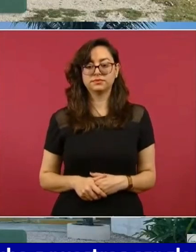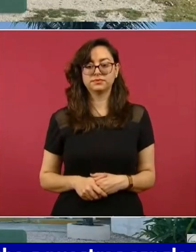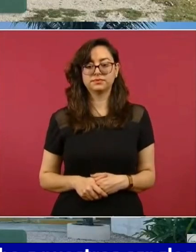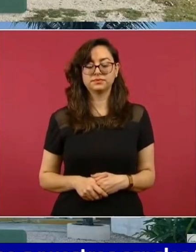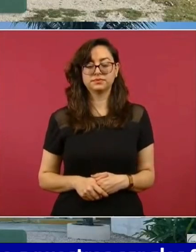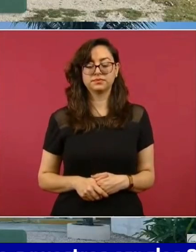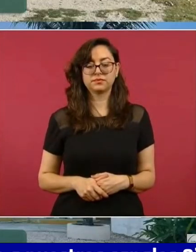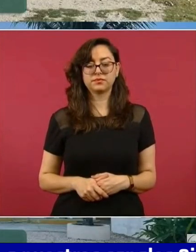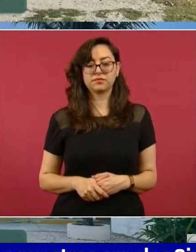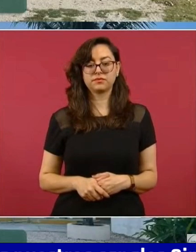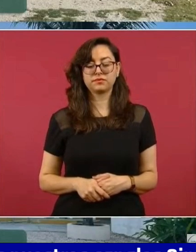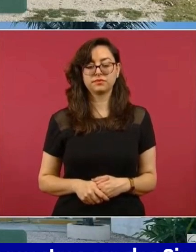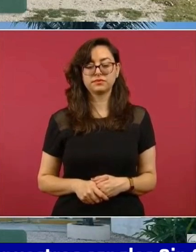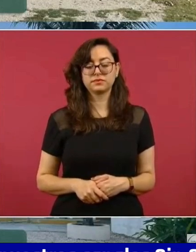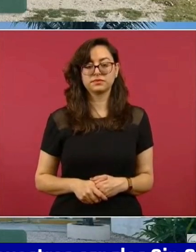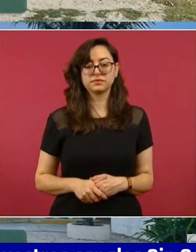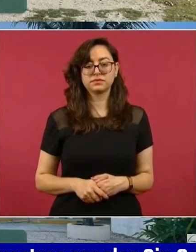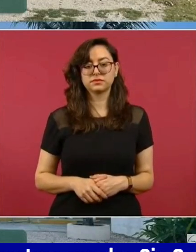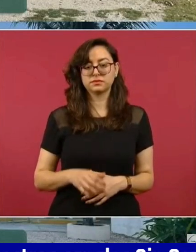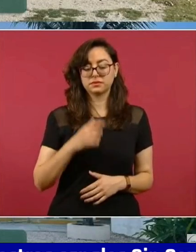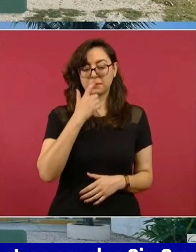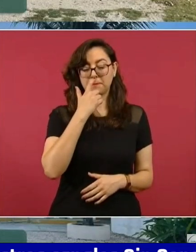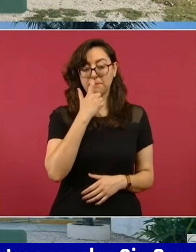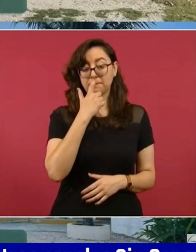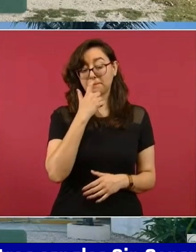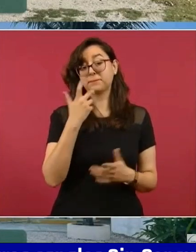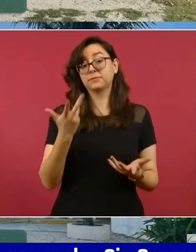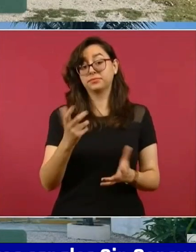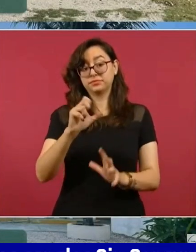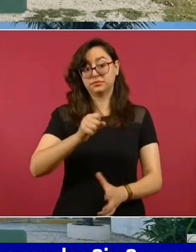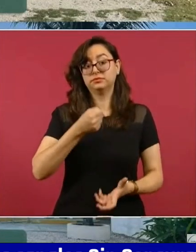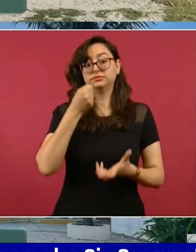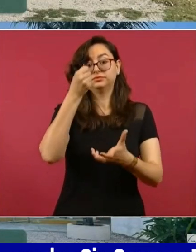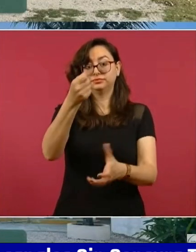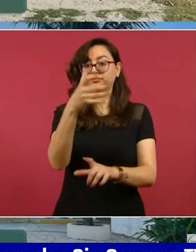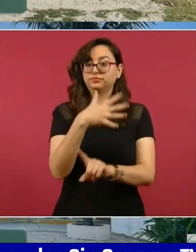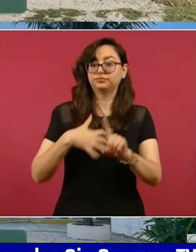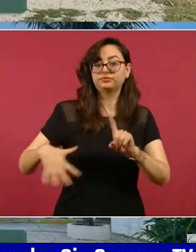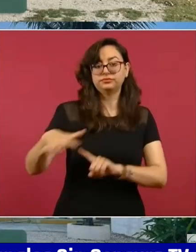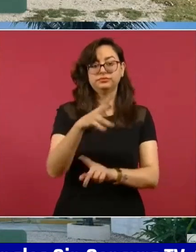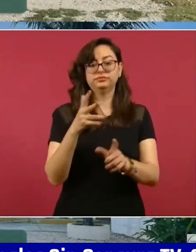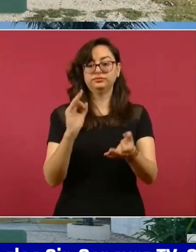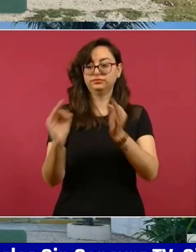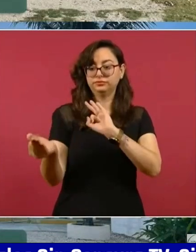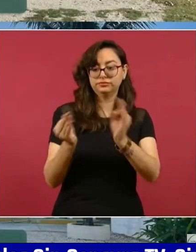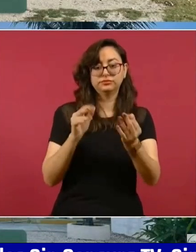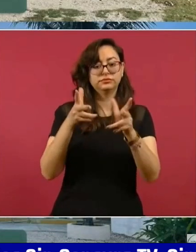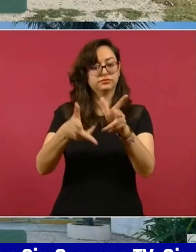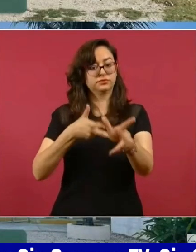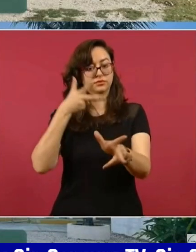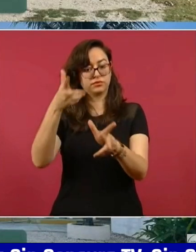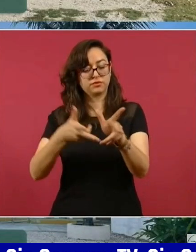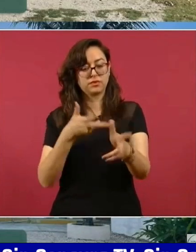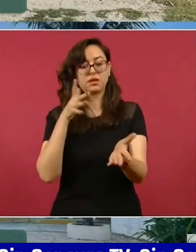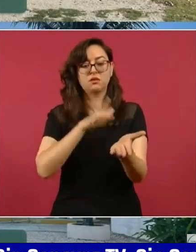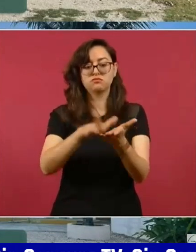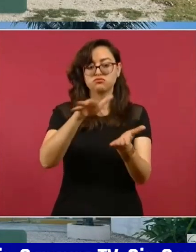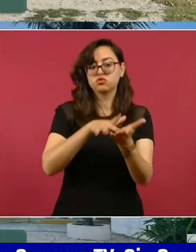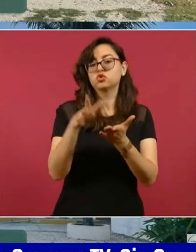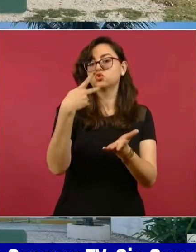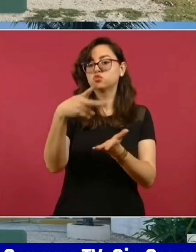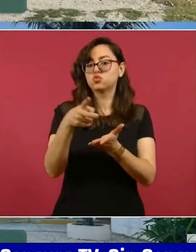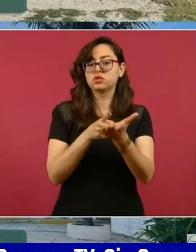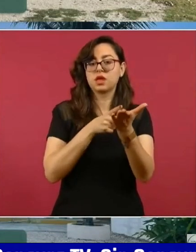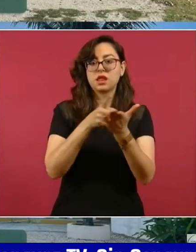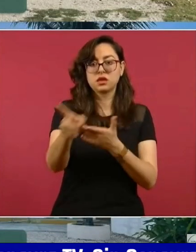El fondo de aportaciones a la infraestructura social es un fondo que es un derecho de los estados y municipios que ve enfocado